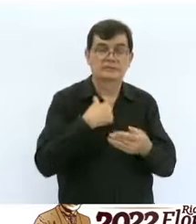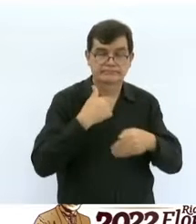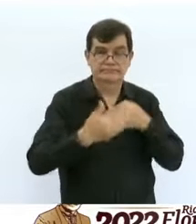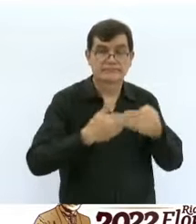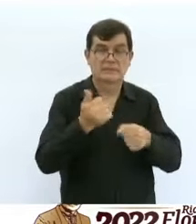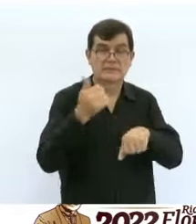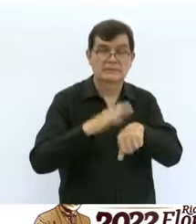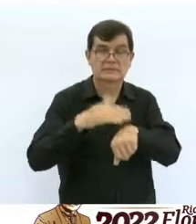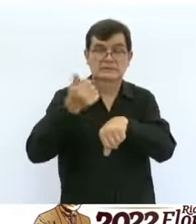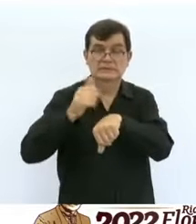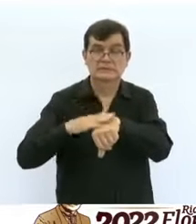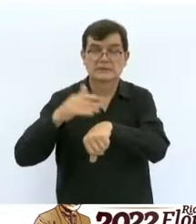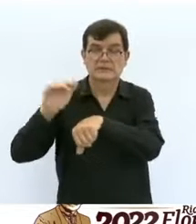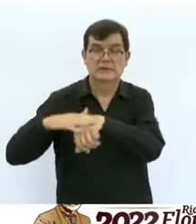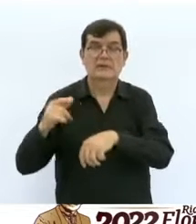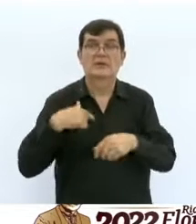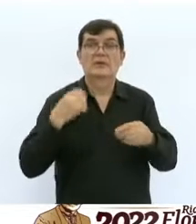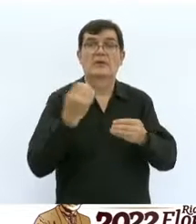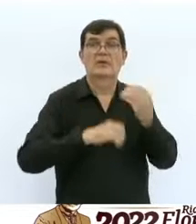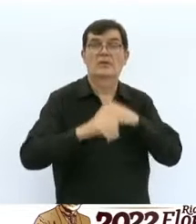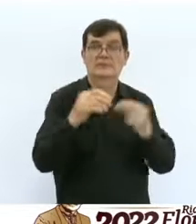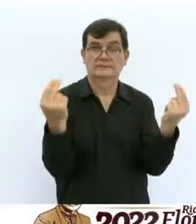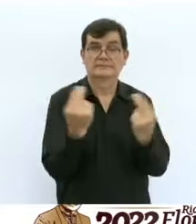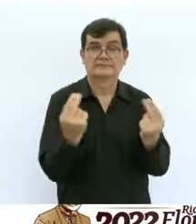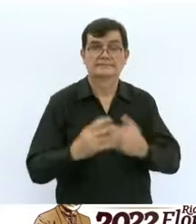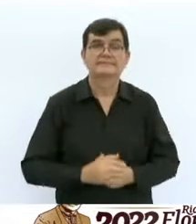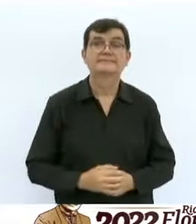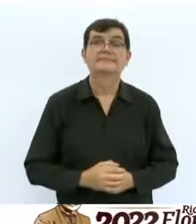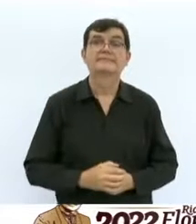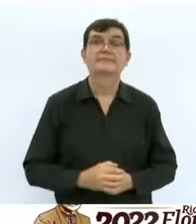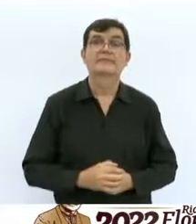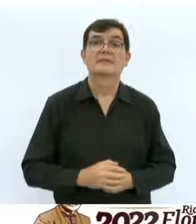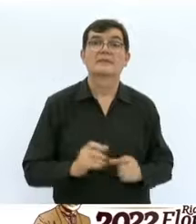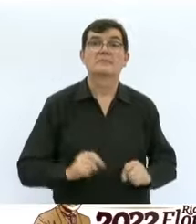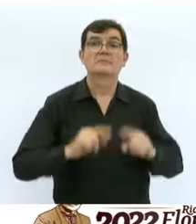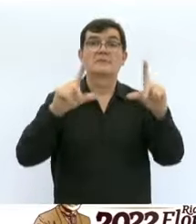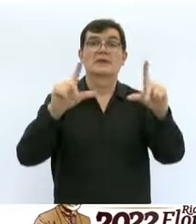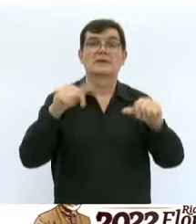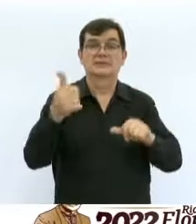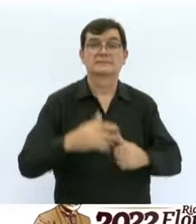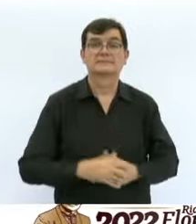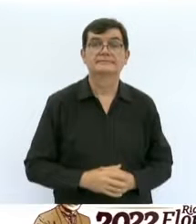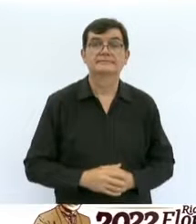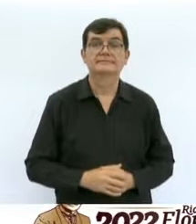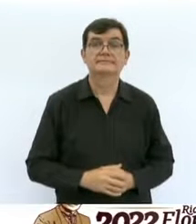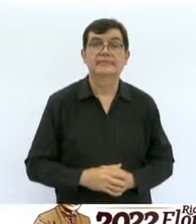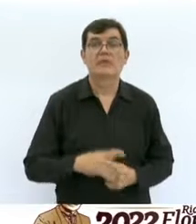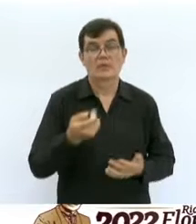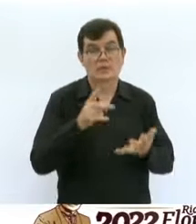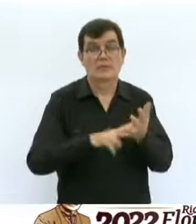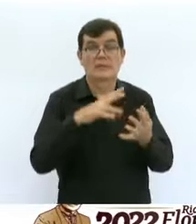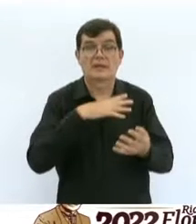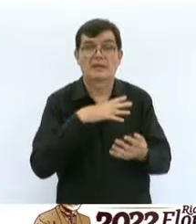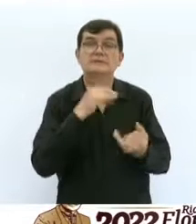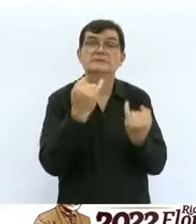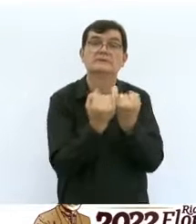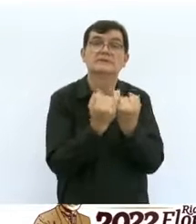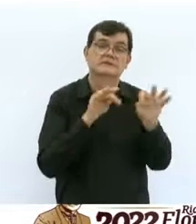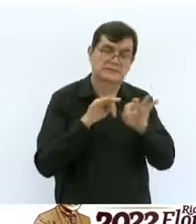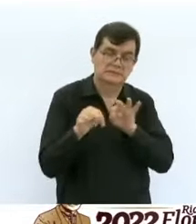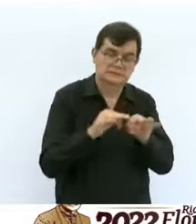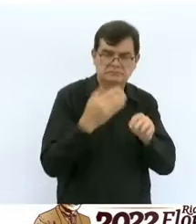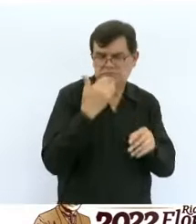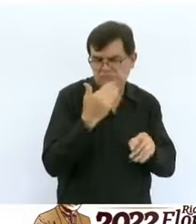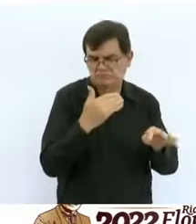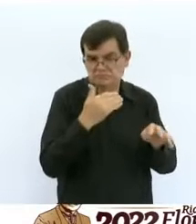administraciones conforman los requerimientos de obra en la siguiente lámina además estamos haciendo acciones y